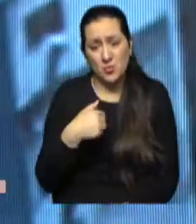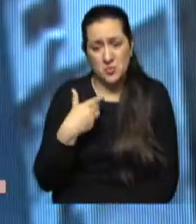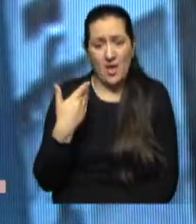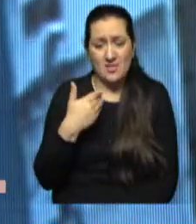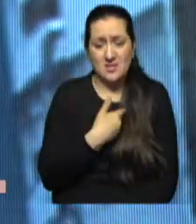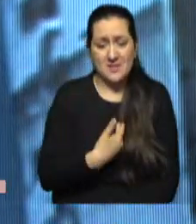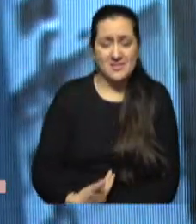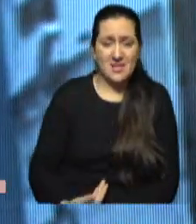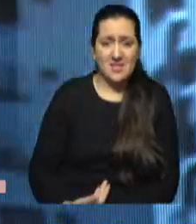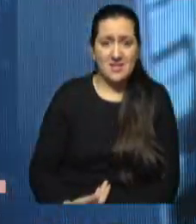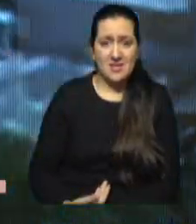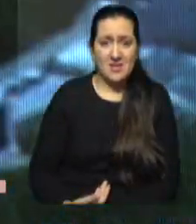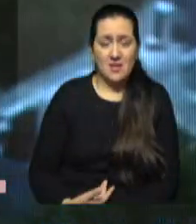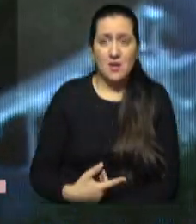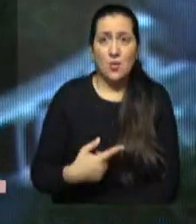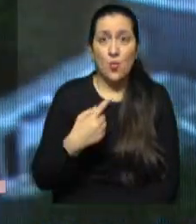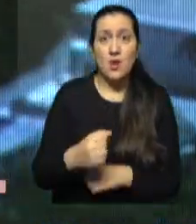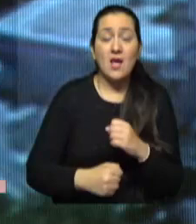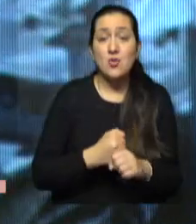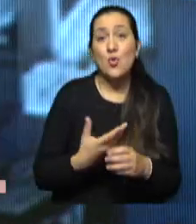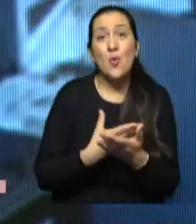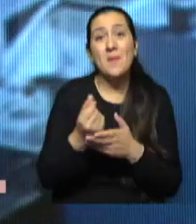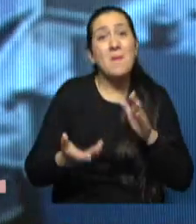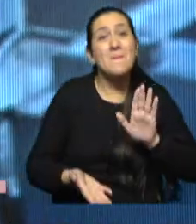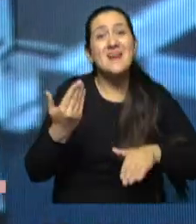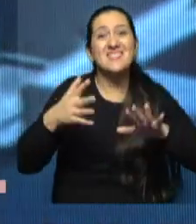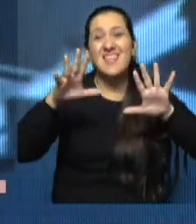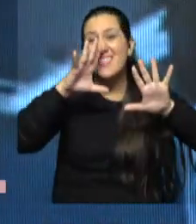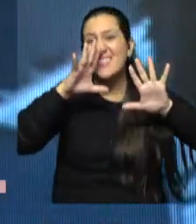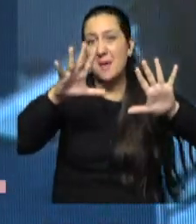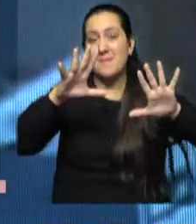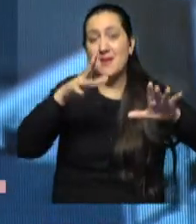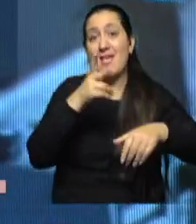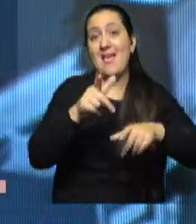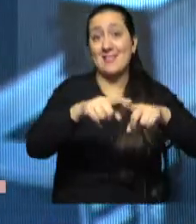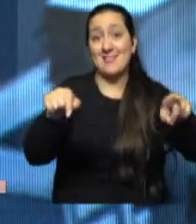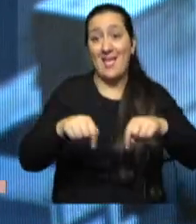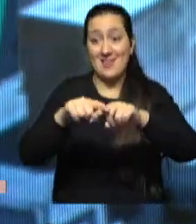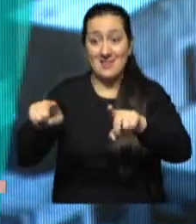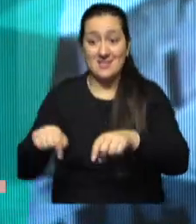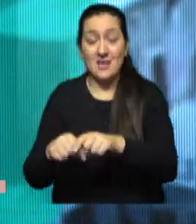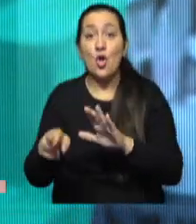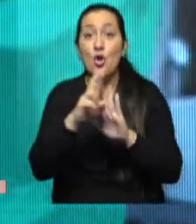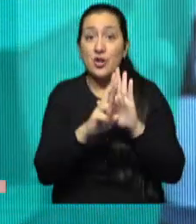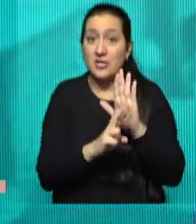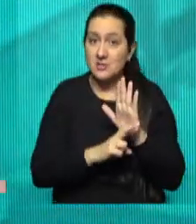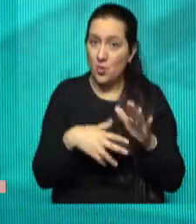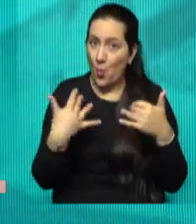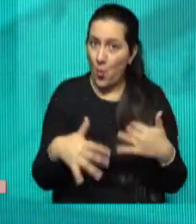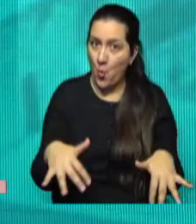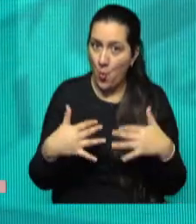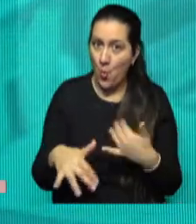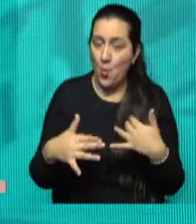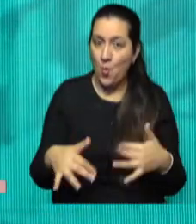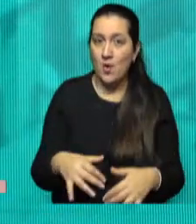este llegamos un año a comprar más de 10.000 hectáreas y los requerimientos que hay son brutales que eso es un